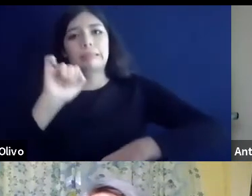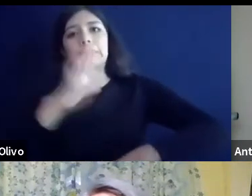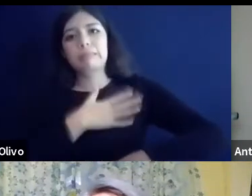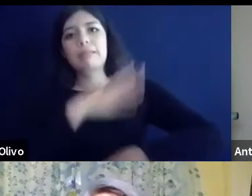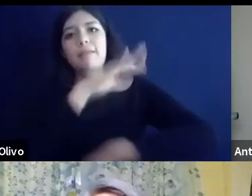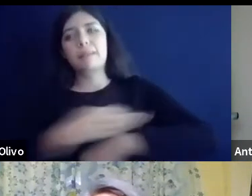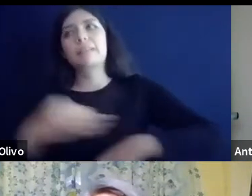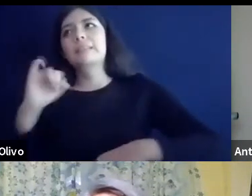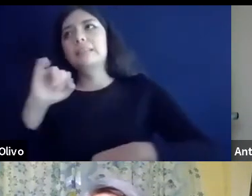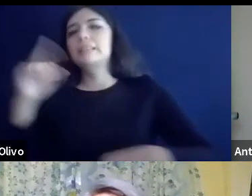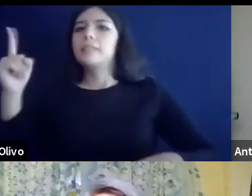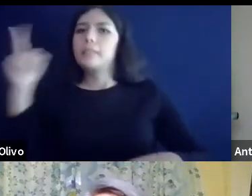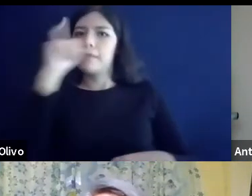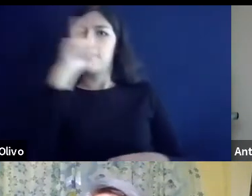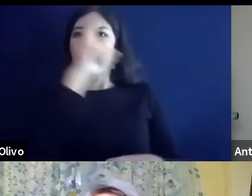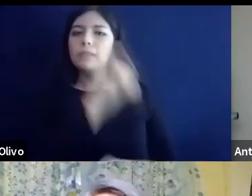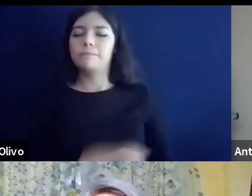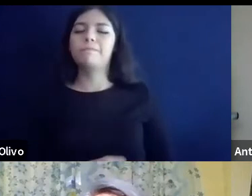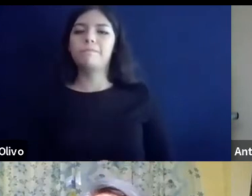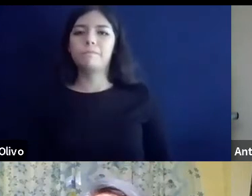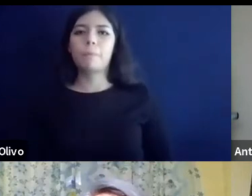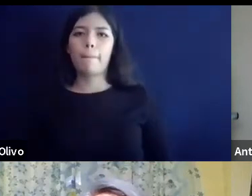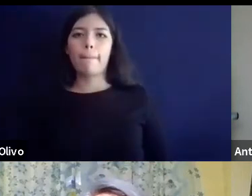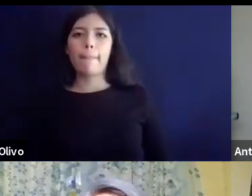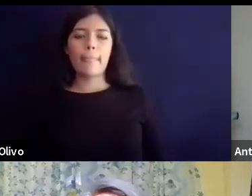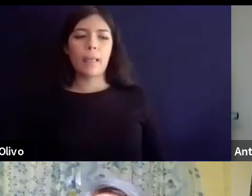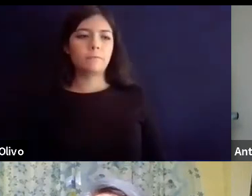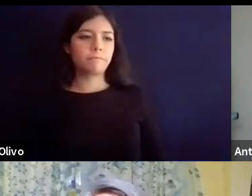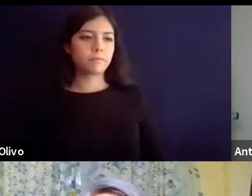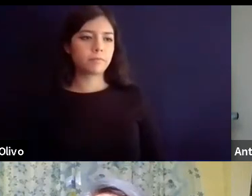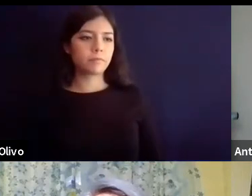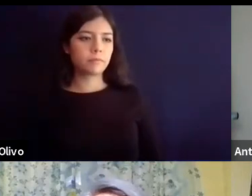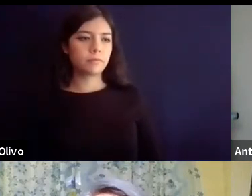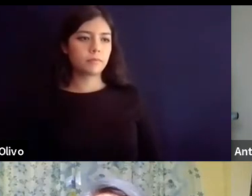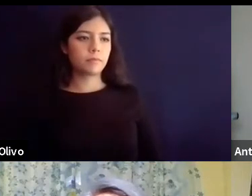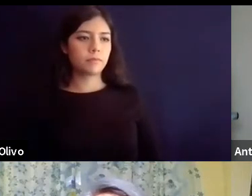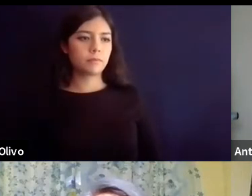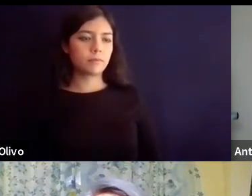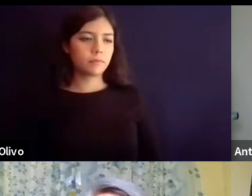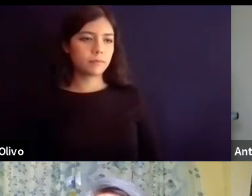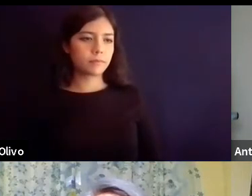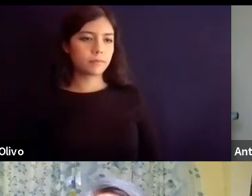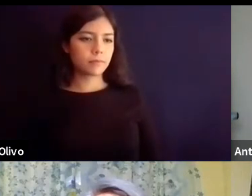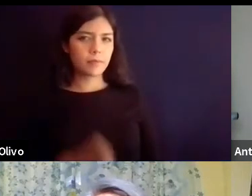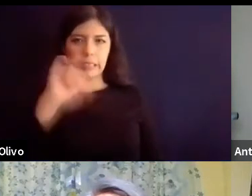sí. ¿No? Entonces, pues no sé si te responda.